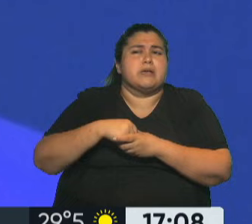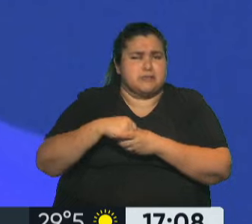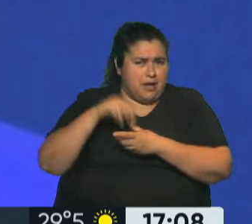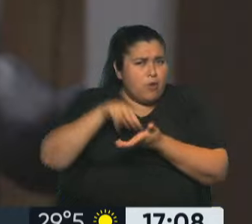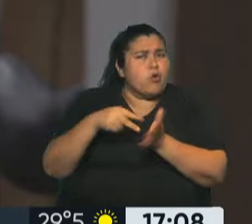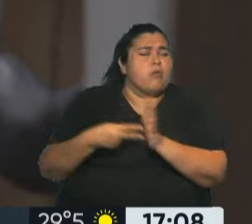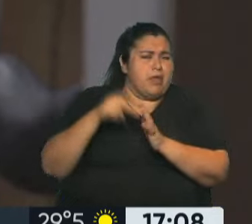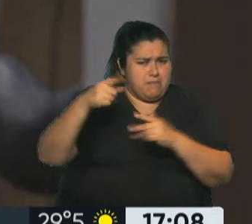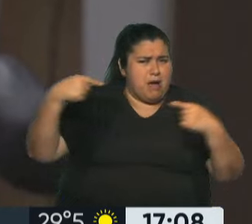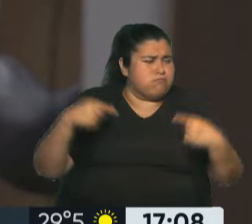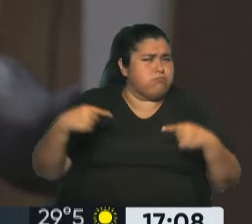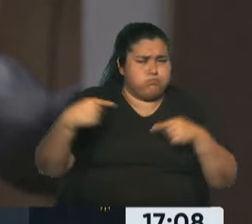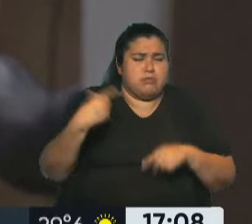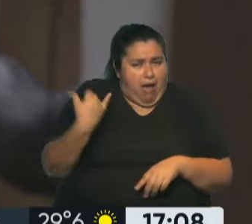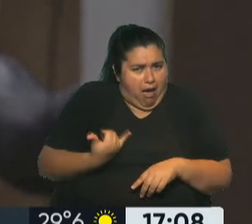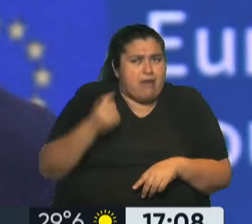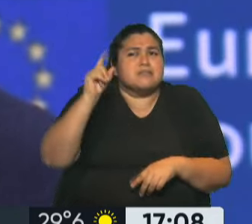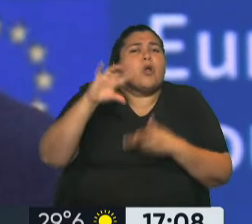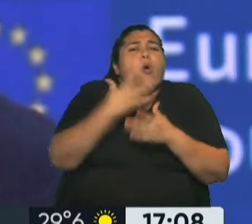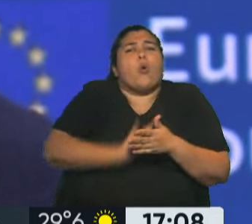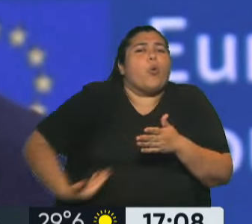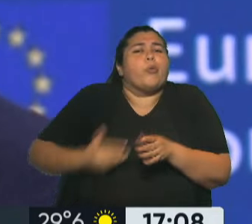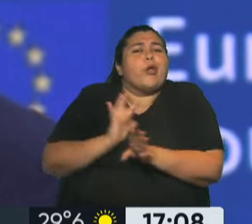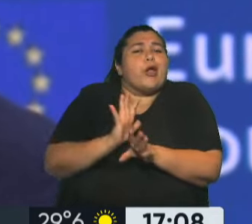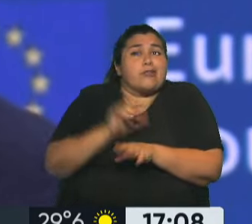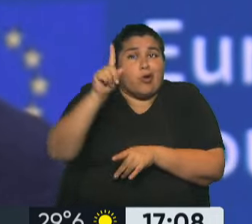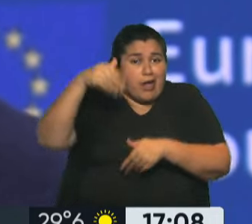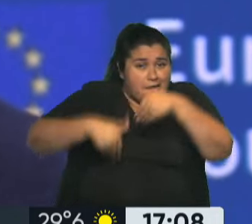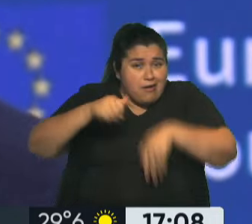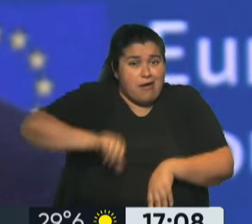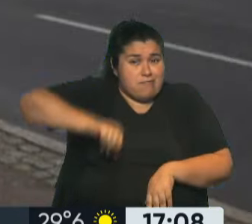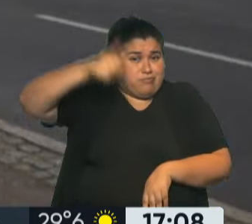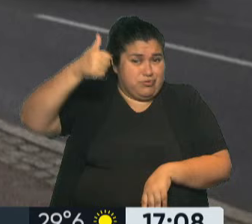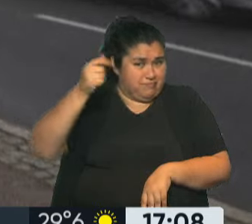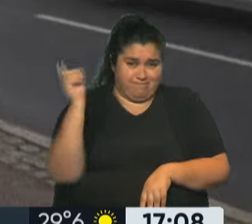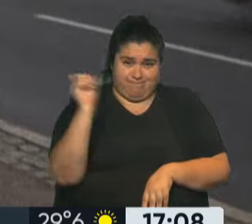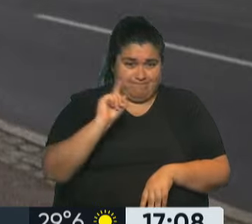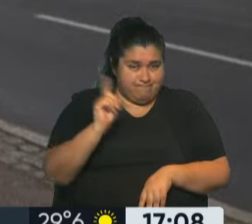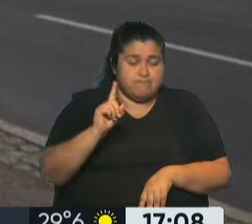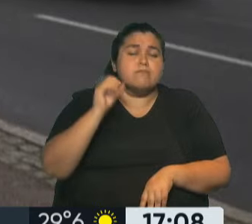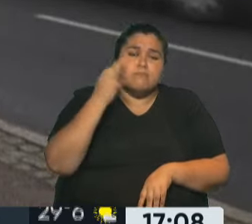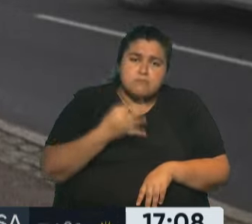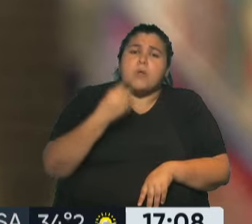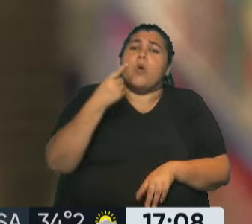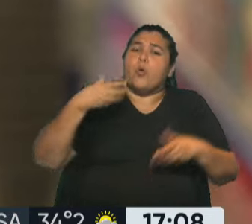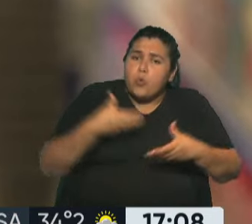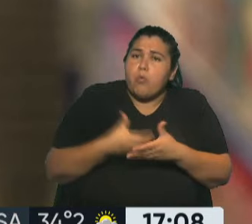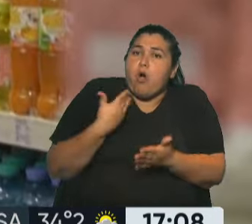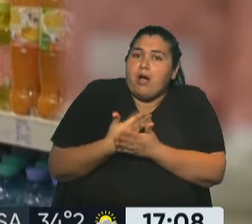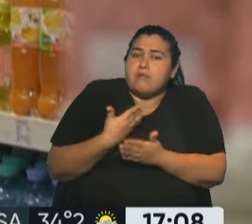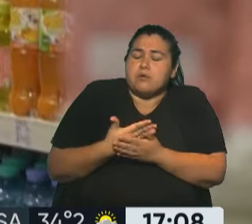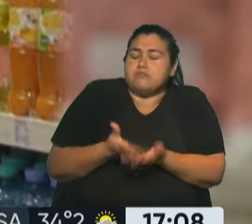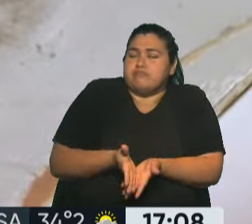a que la Comisión Europea es un gobierno que no ha sido elegido. El crecimiento de la ultraderecha sucede